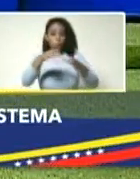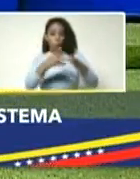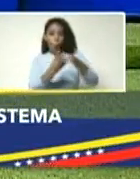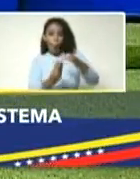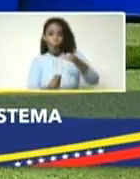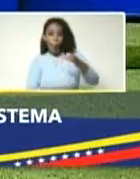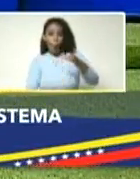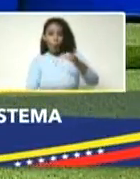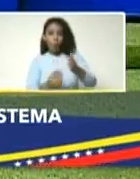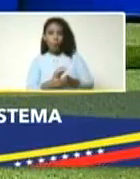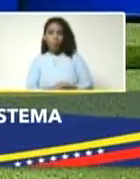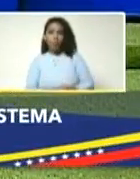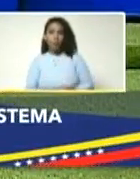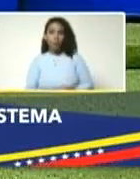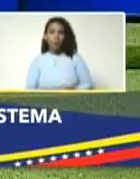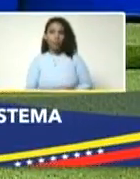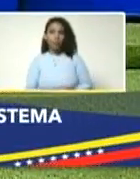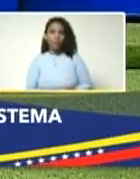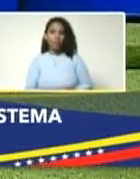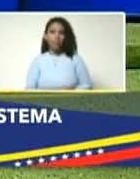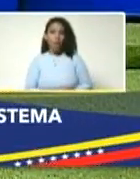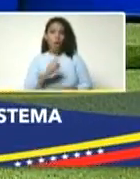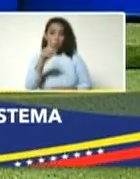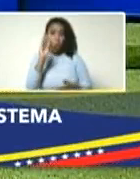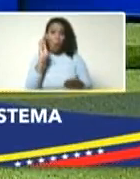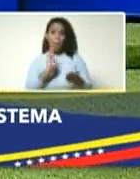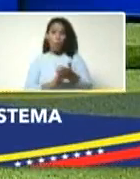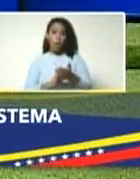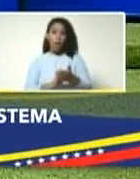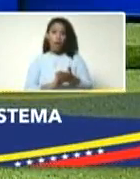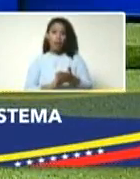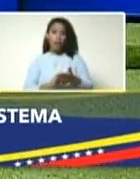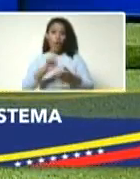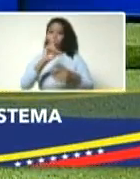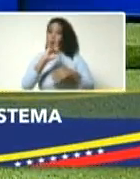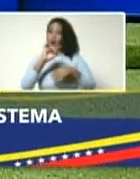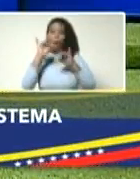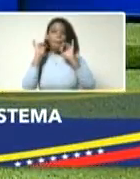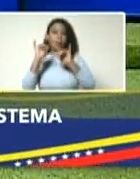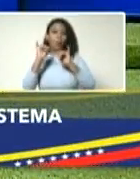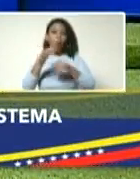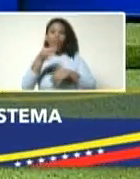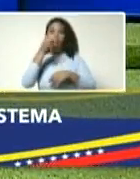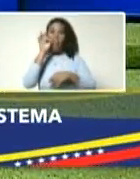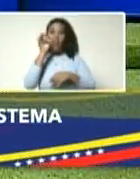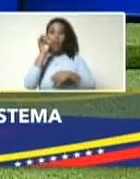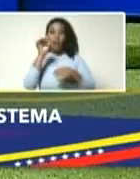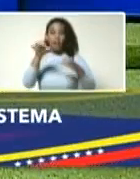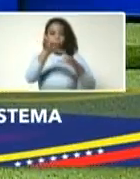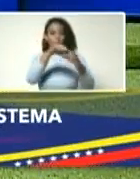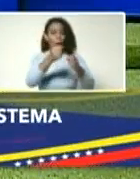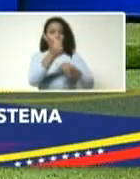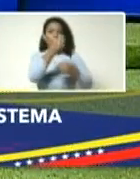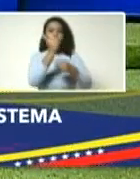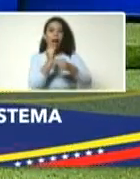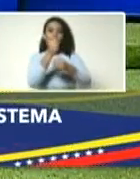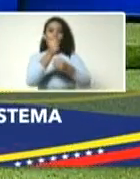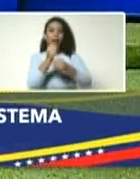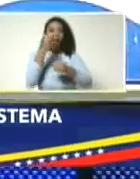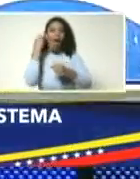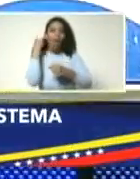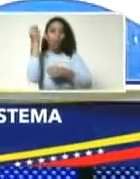Sale de la manguita. Si tú lo metes en una... No es lo mismo un café de máquina, de así sea máquina